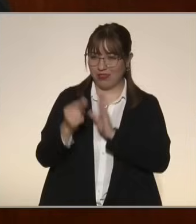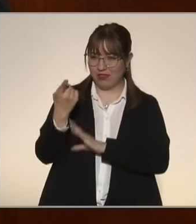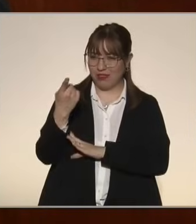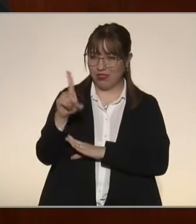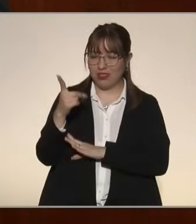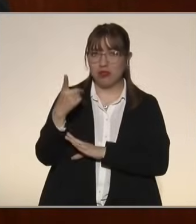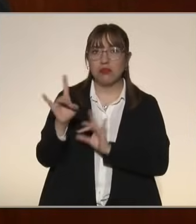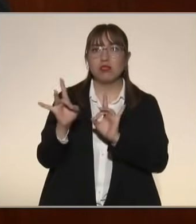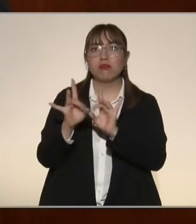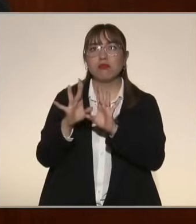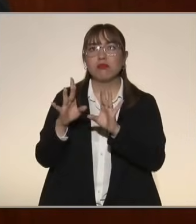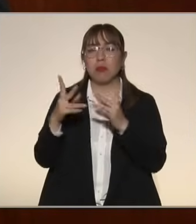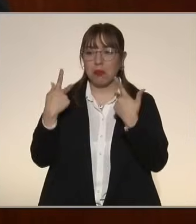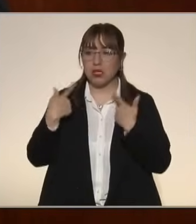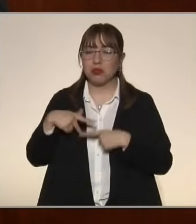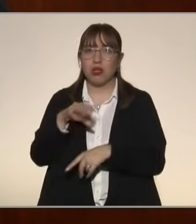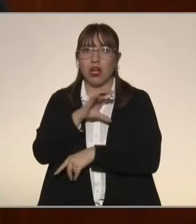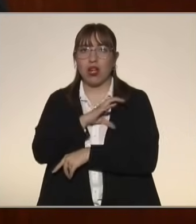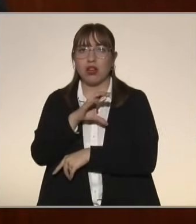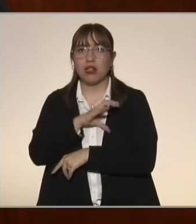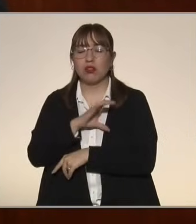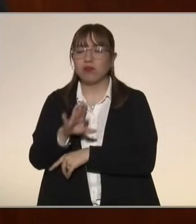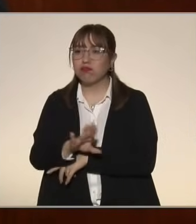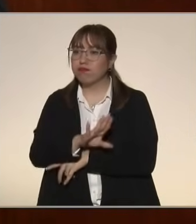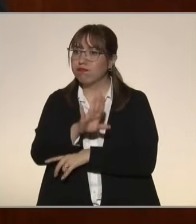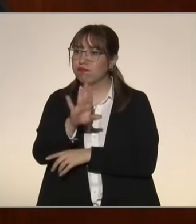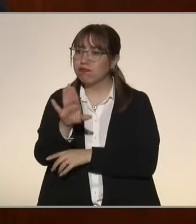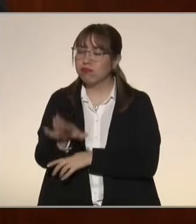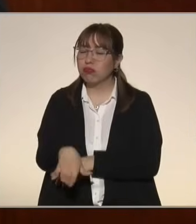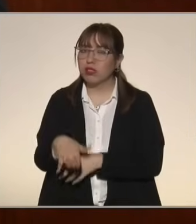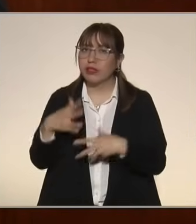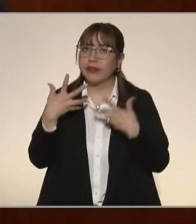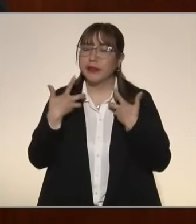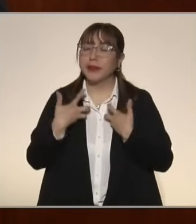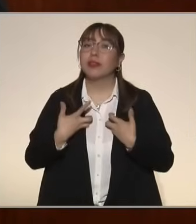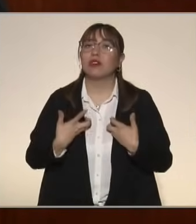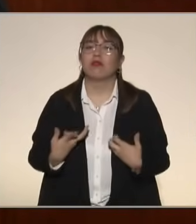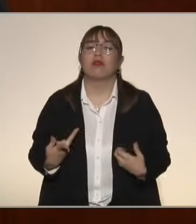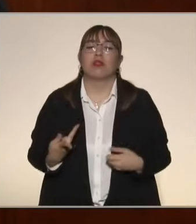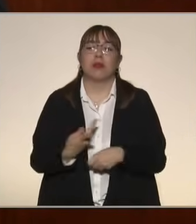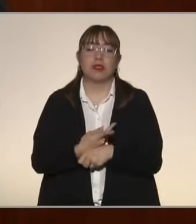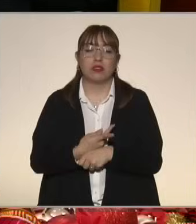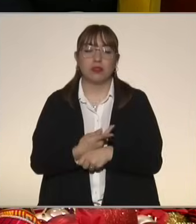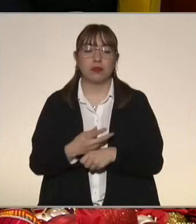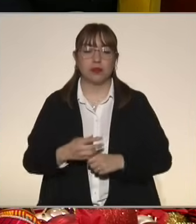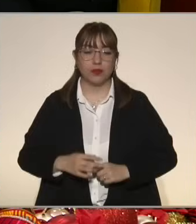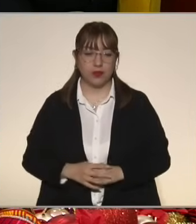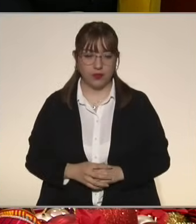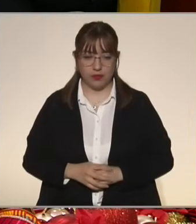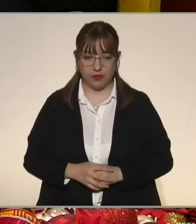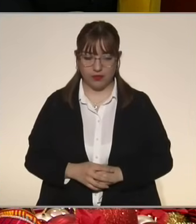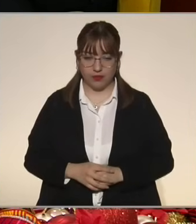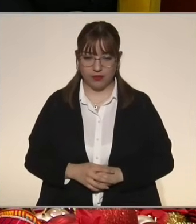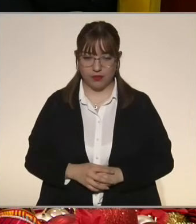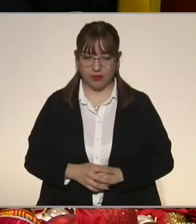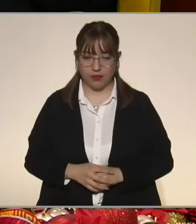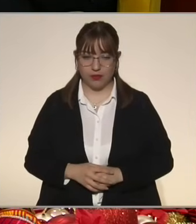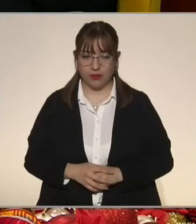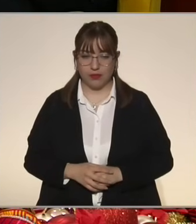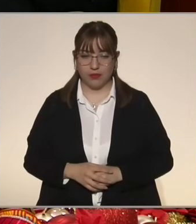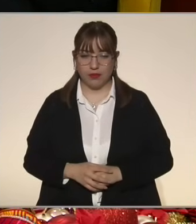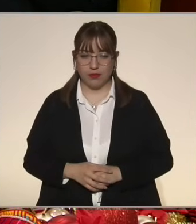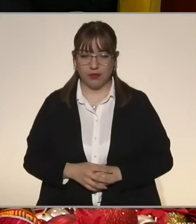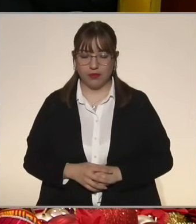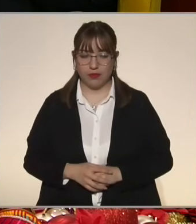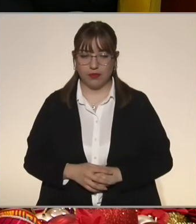como todo el año, ¿no? Pero parece que en este momento tiene algo más de peso, ¿no? Como acabamos de ver que nos dijo María Luisa.